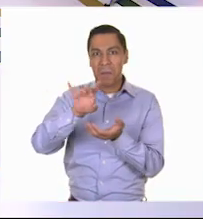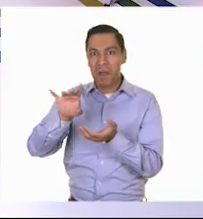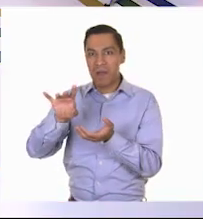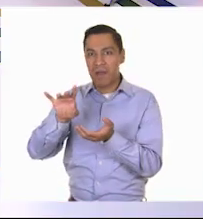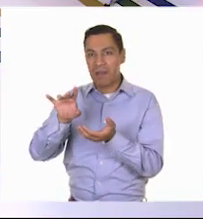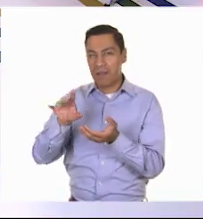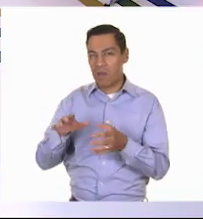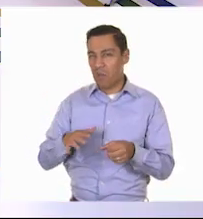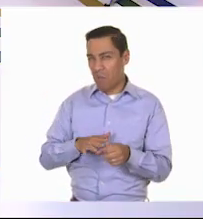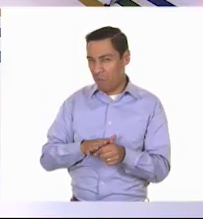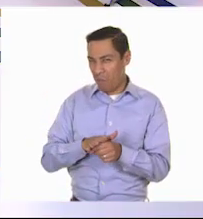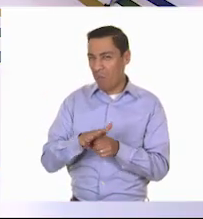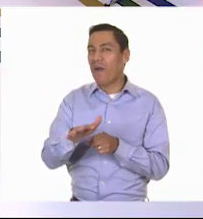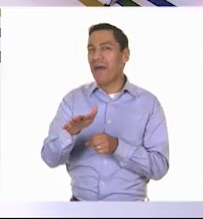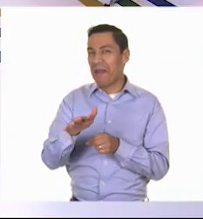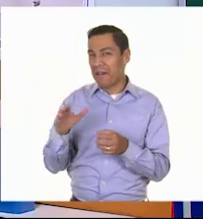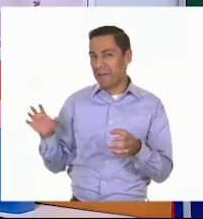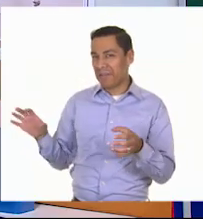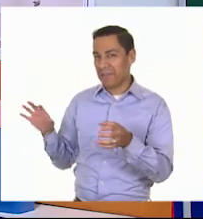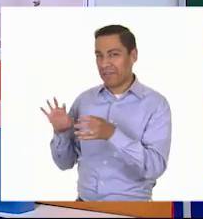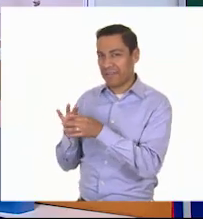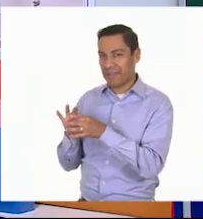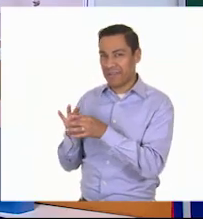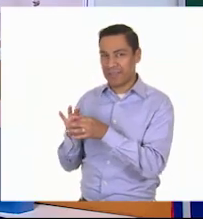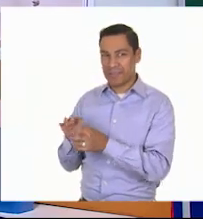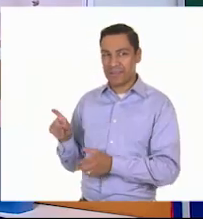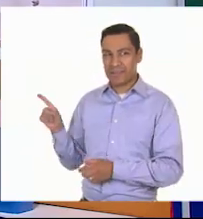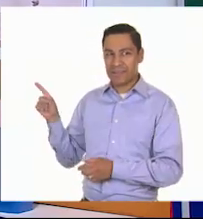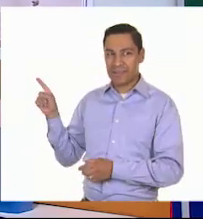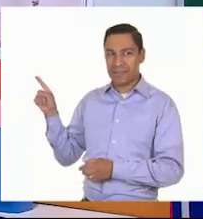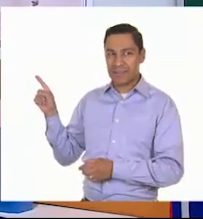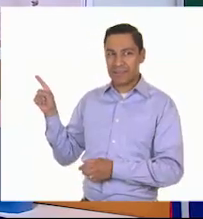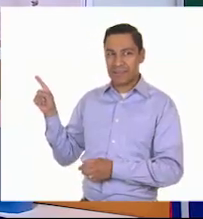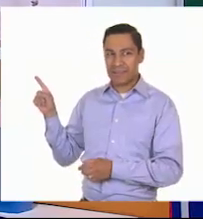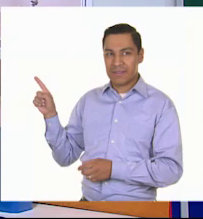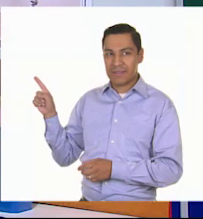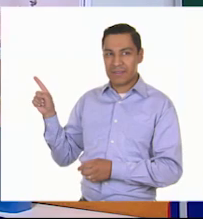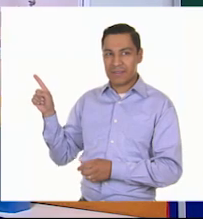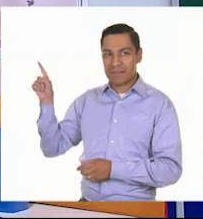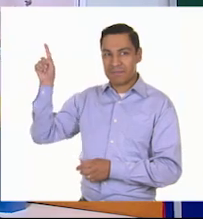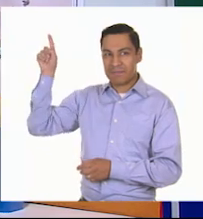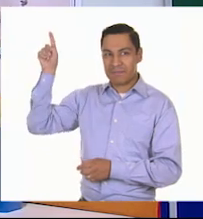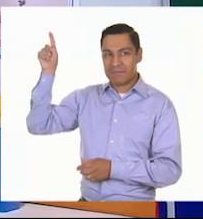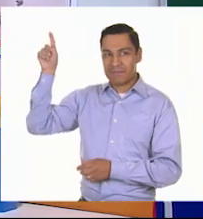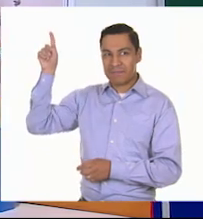Y abajo tenemos al rover en Marte.